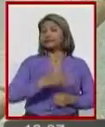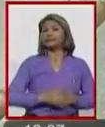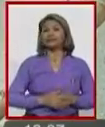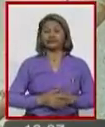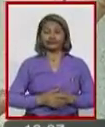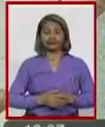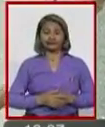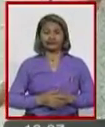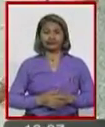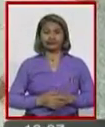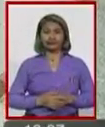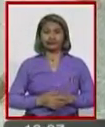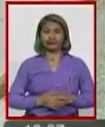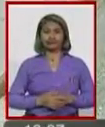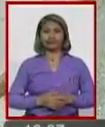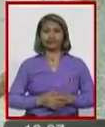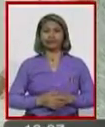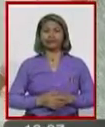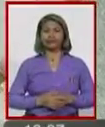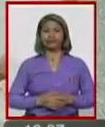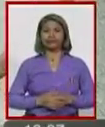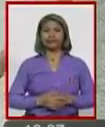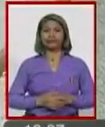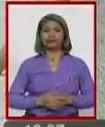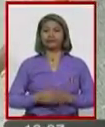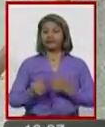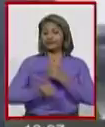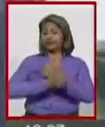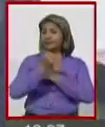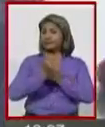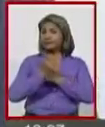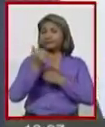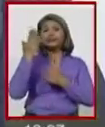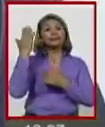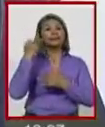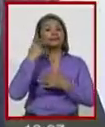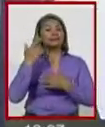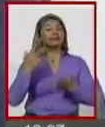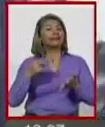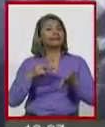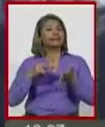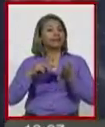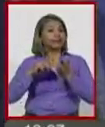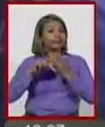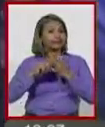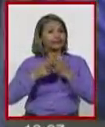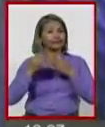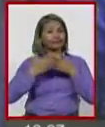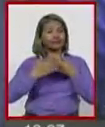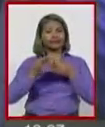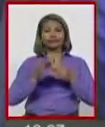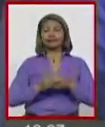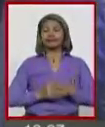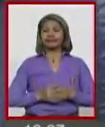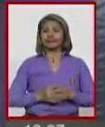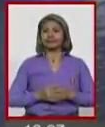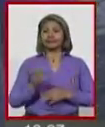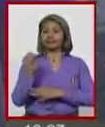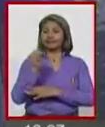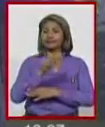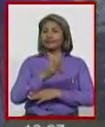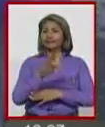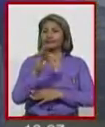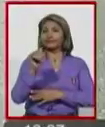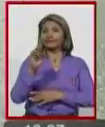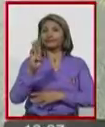se vino una volqueta por aquí. Sumamente peligroso, pero ahorita vamos a señalizar. Ya se ha dado el